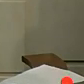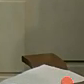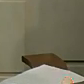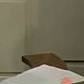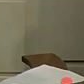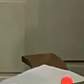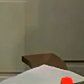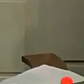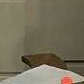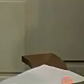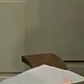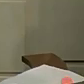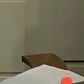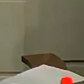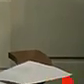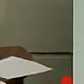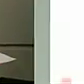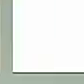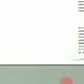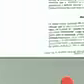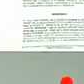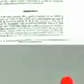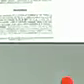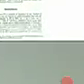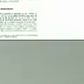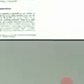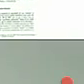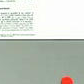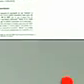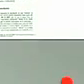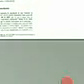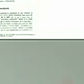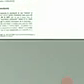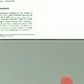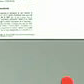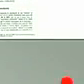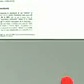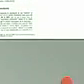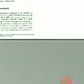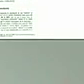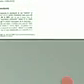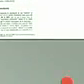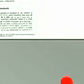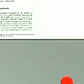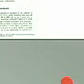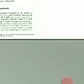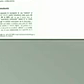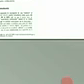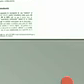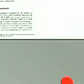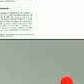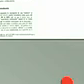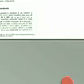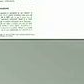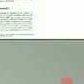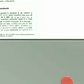Él quiere ser empleado o contratista de la Ruta del Sol, consorcio Odebrecht